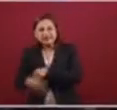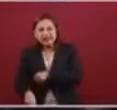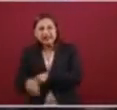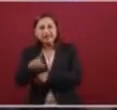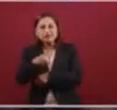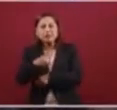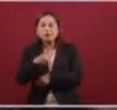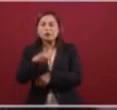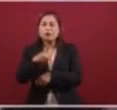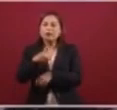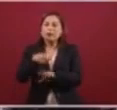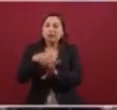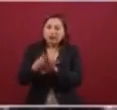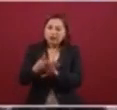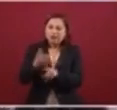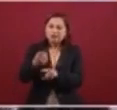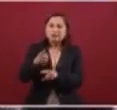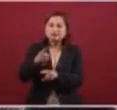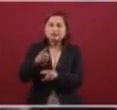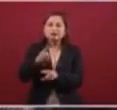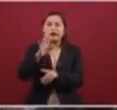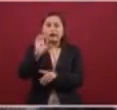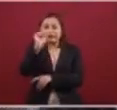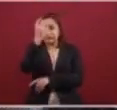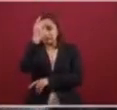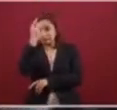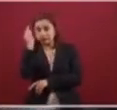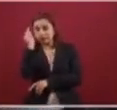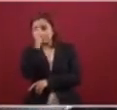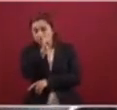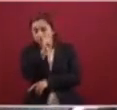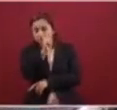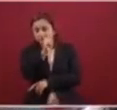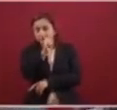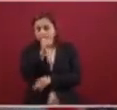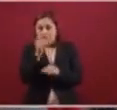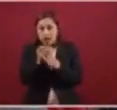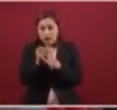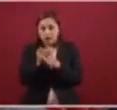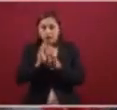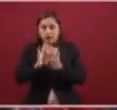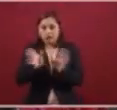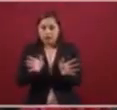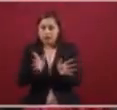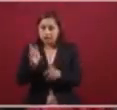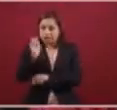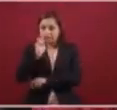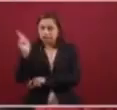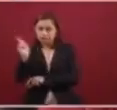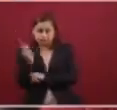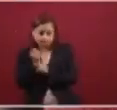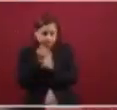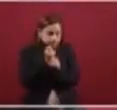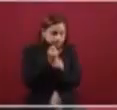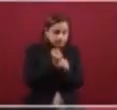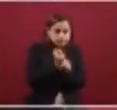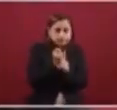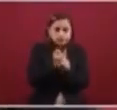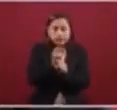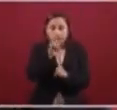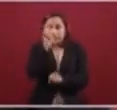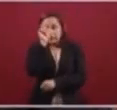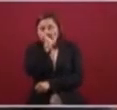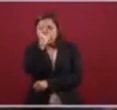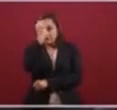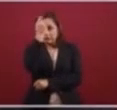vamos ya estamos haciendo los estudios empezamos en san